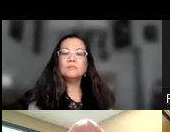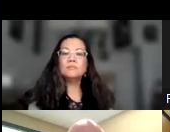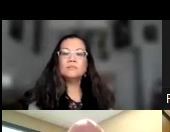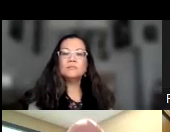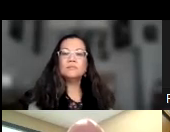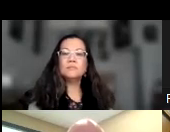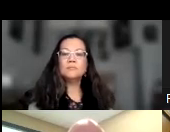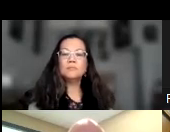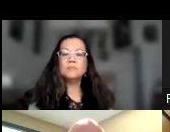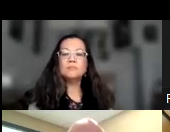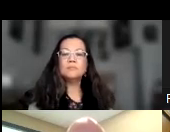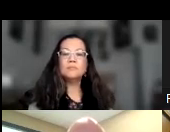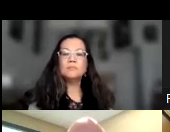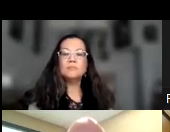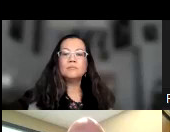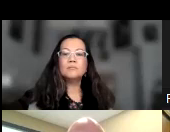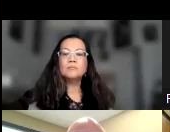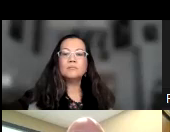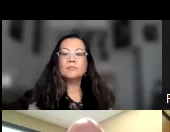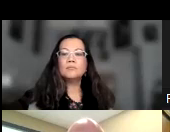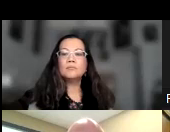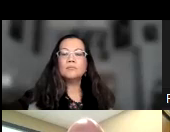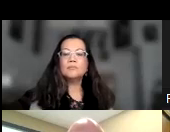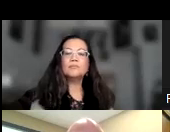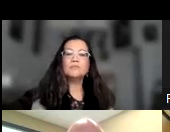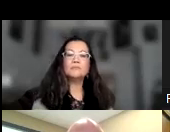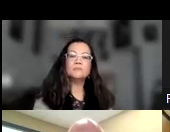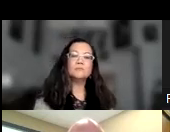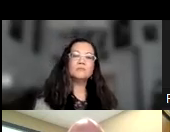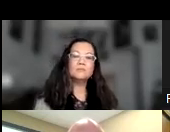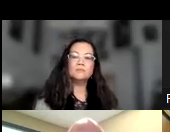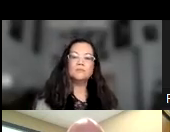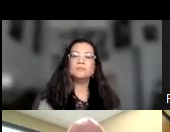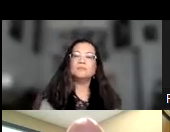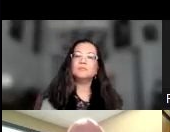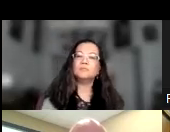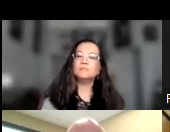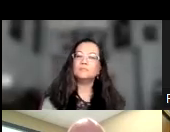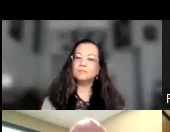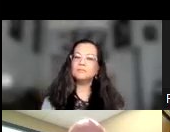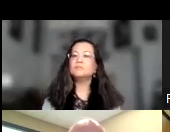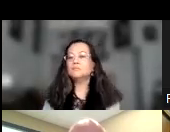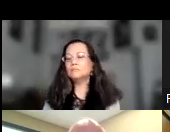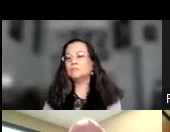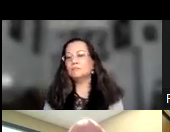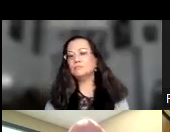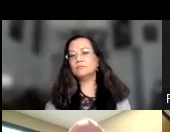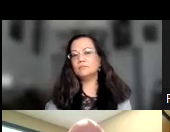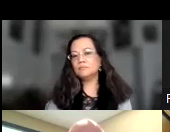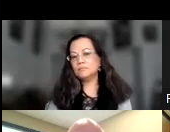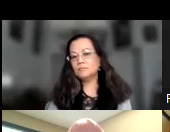papeles individuales, así como las representaciones de las imágenes que se proporcionan y cada una de esta imagen